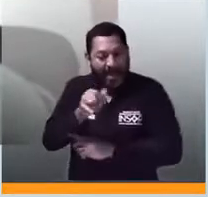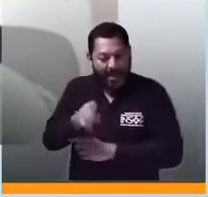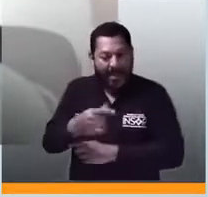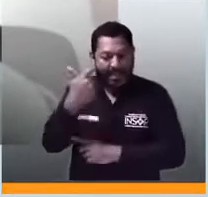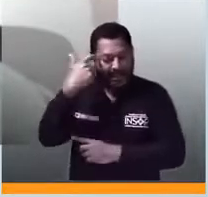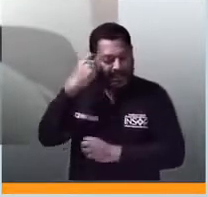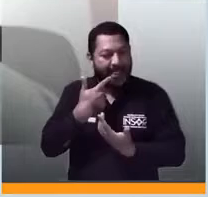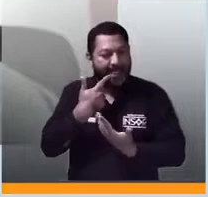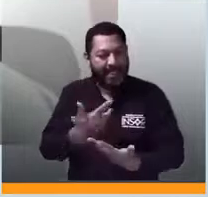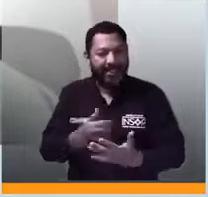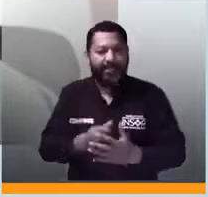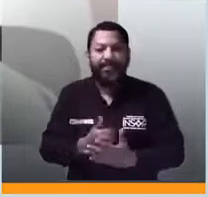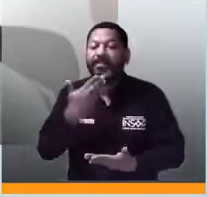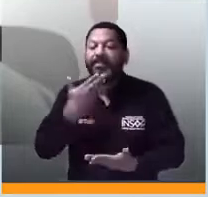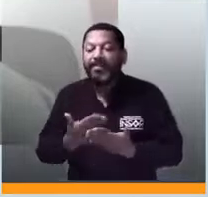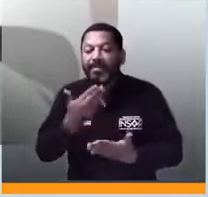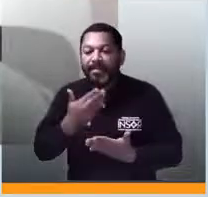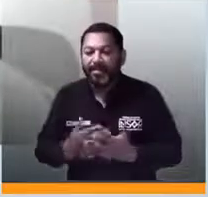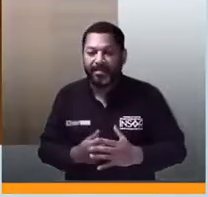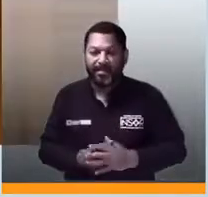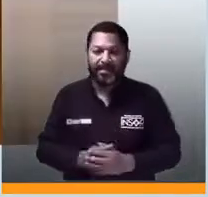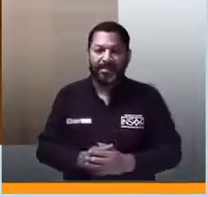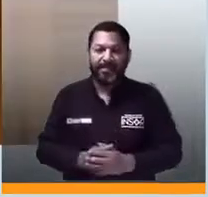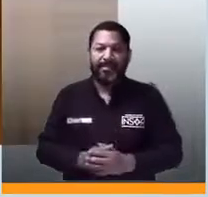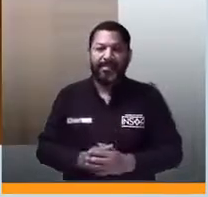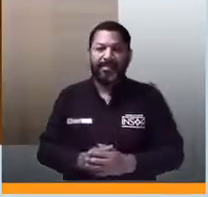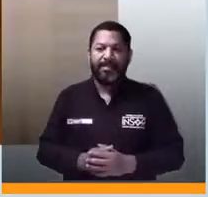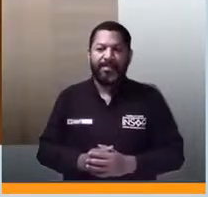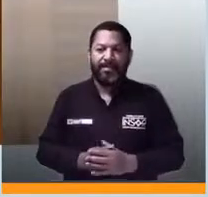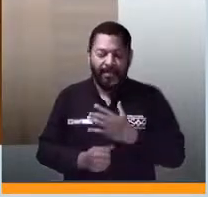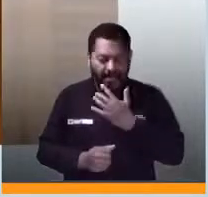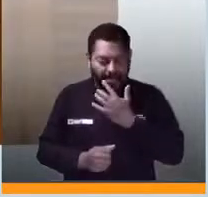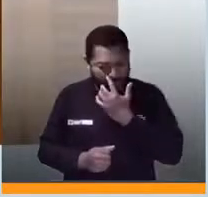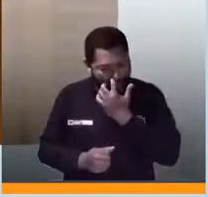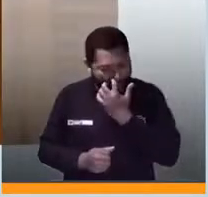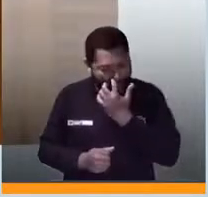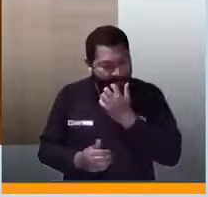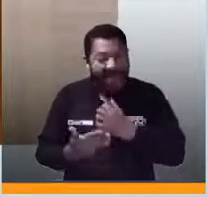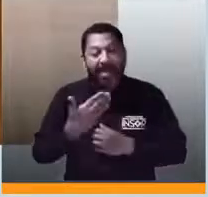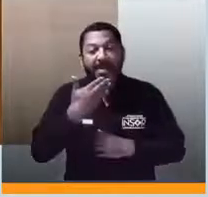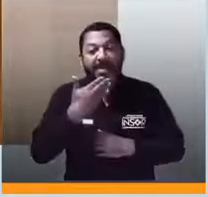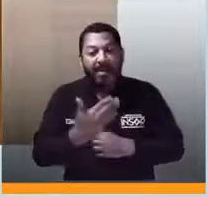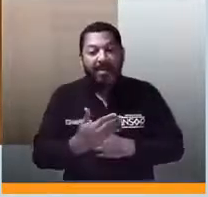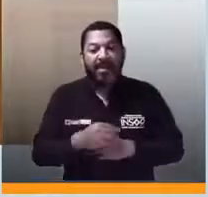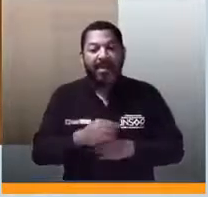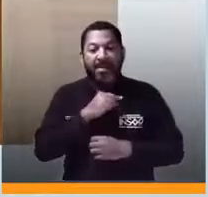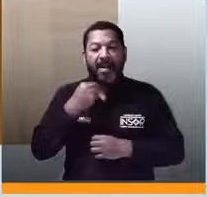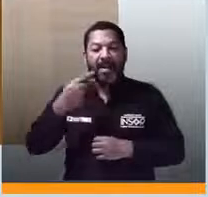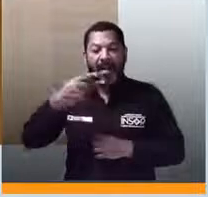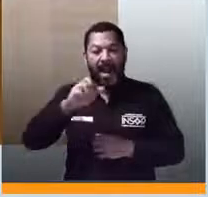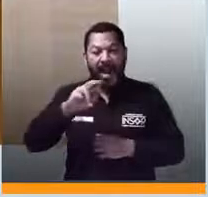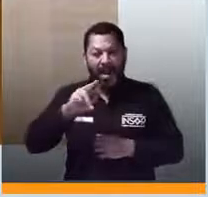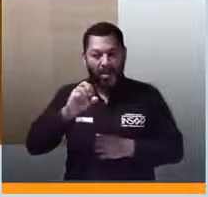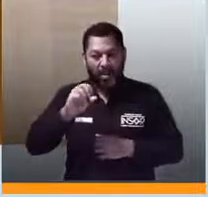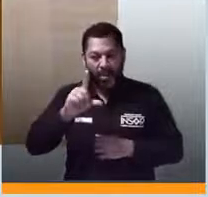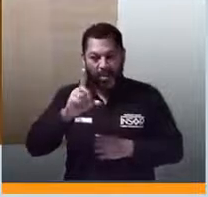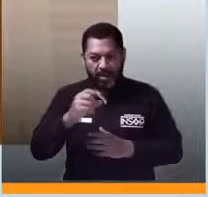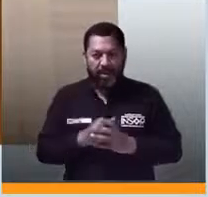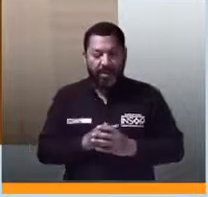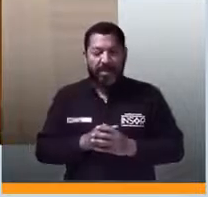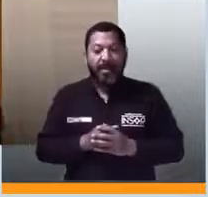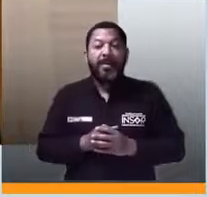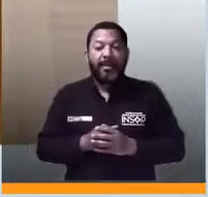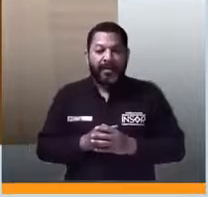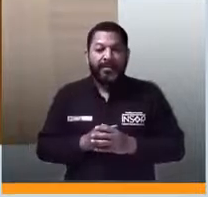Muchas gracias, señores viceministros. Muchas gracias, padre Harold. Entonces, este segundo